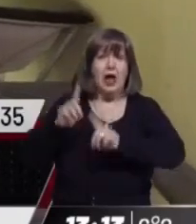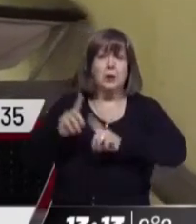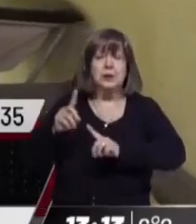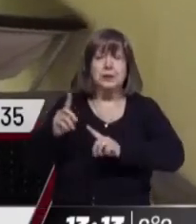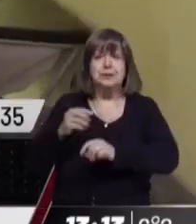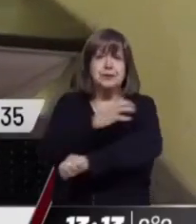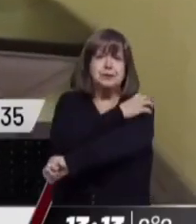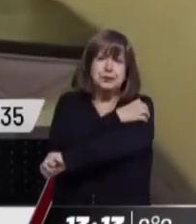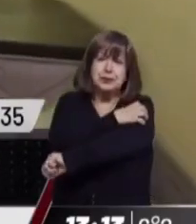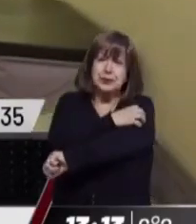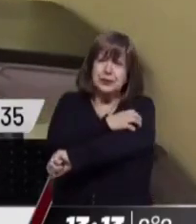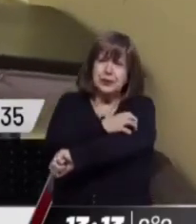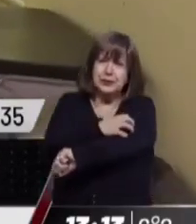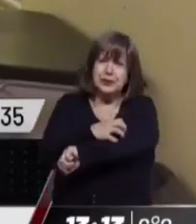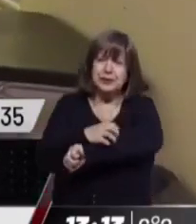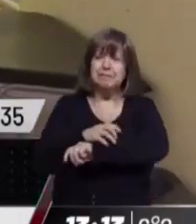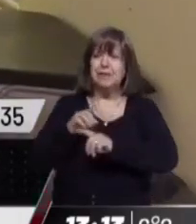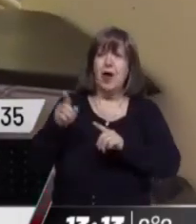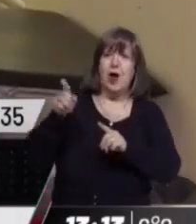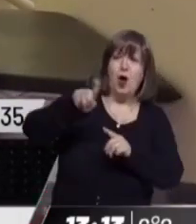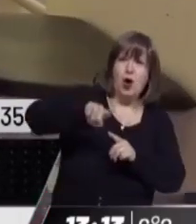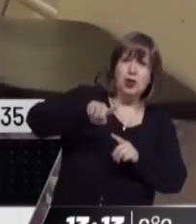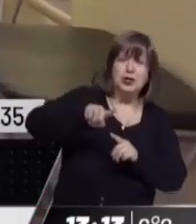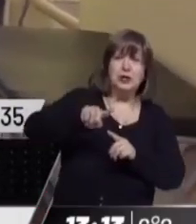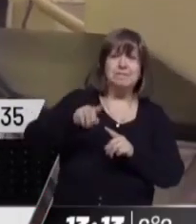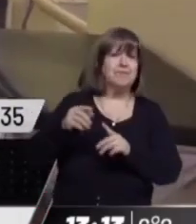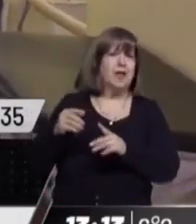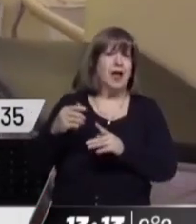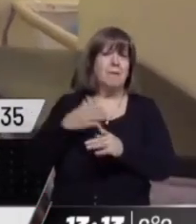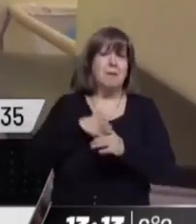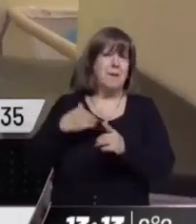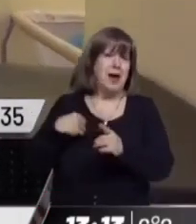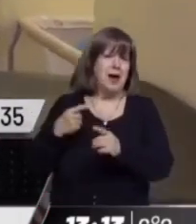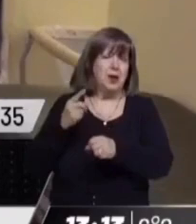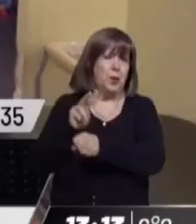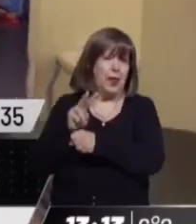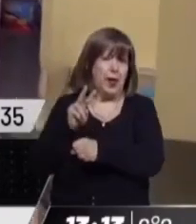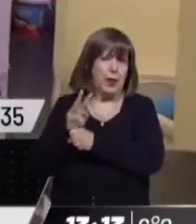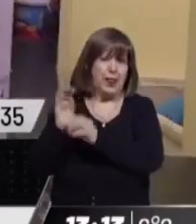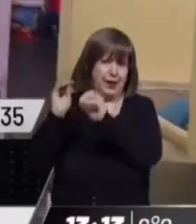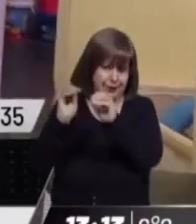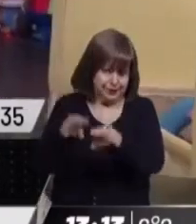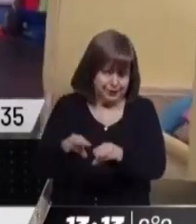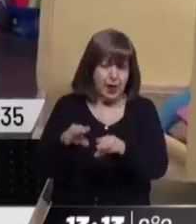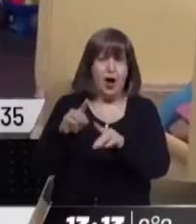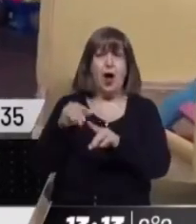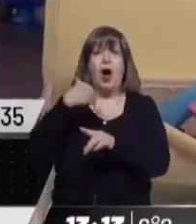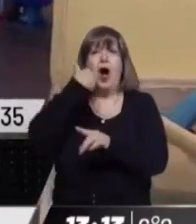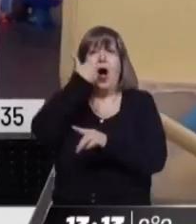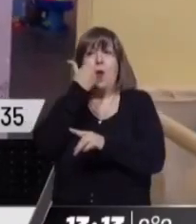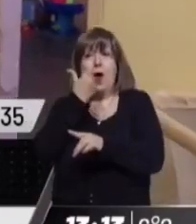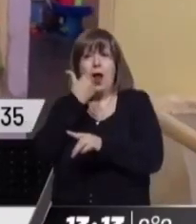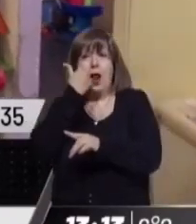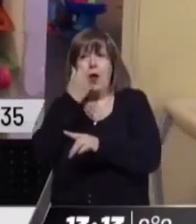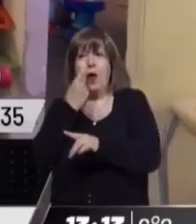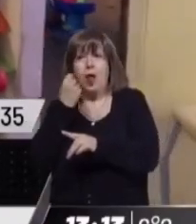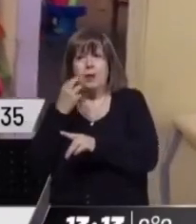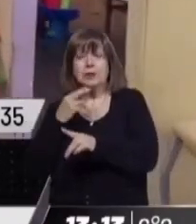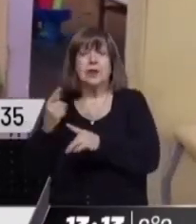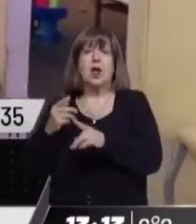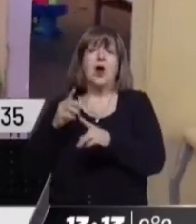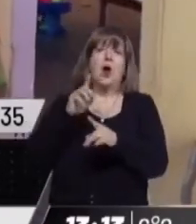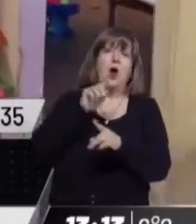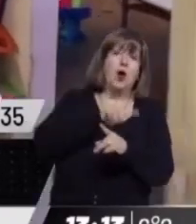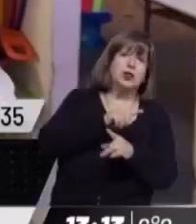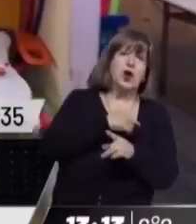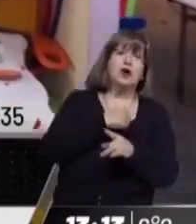de vulnerabilidad, en otros casos están judicializados, algunos que están a cargo de sus abuelos o de mamás solteras. O sea,